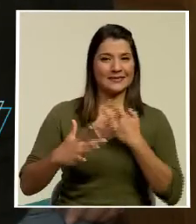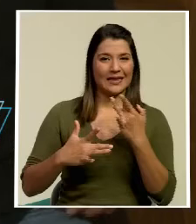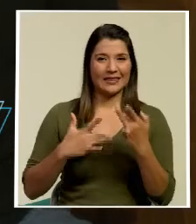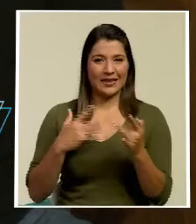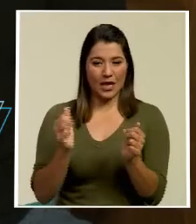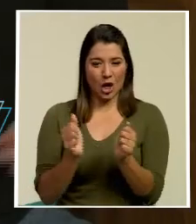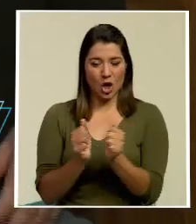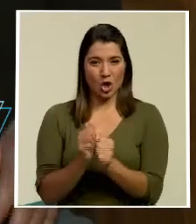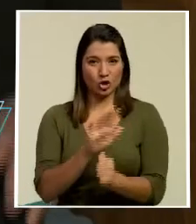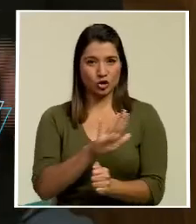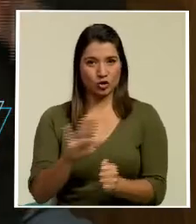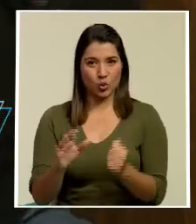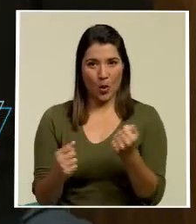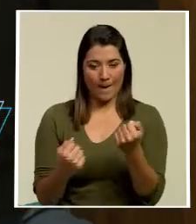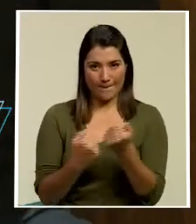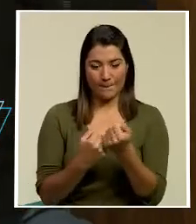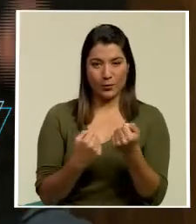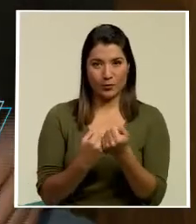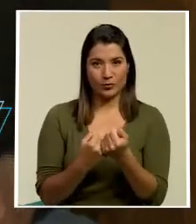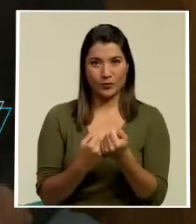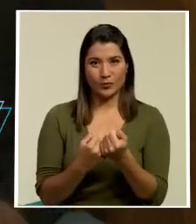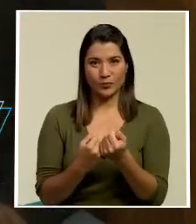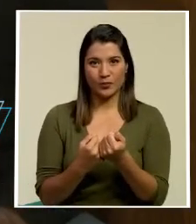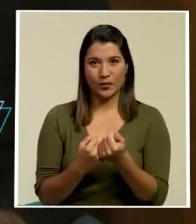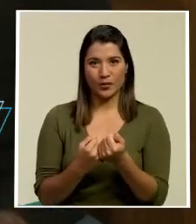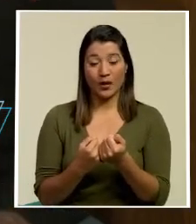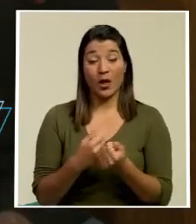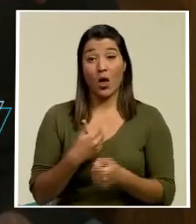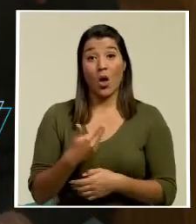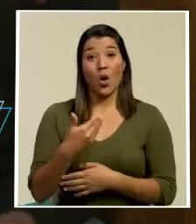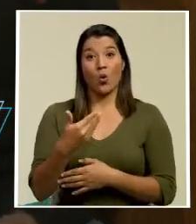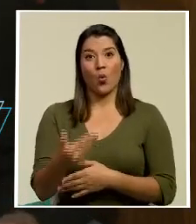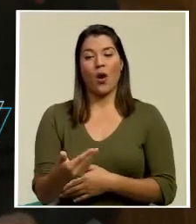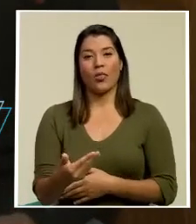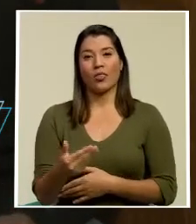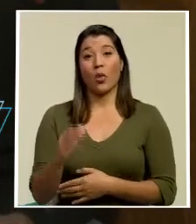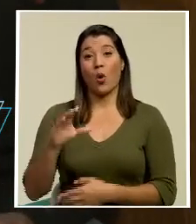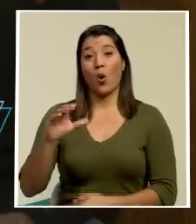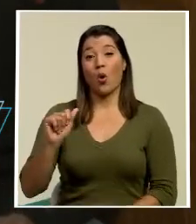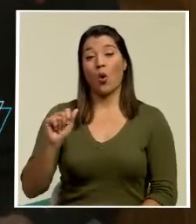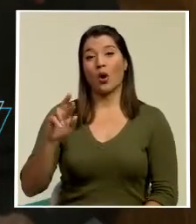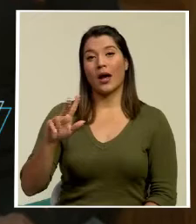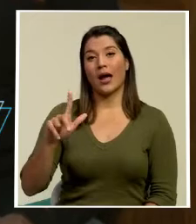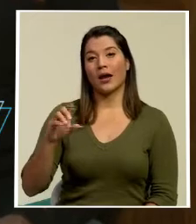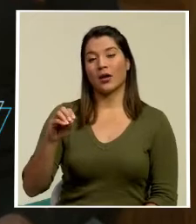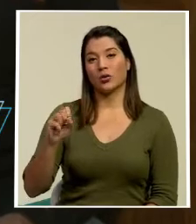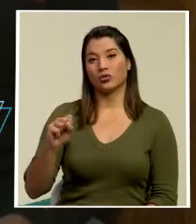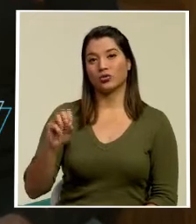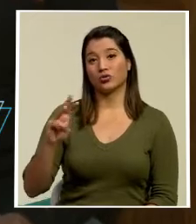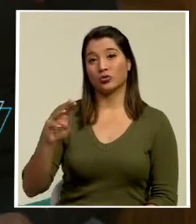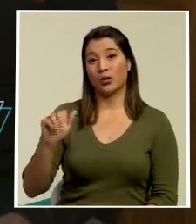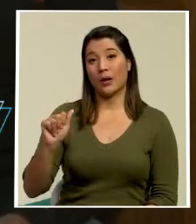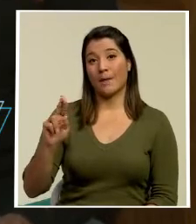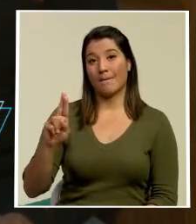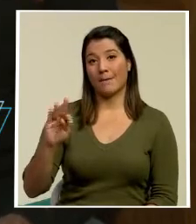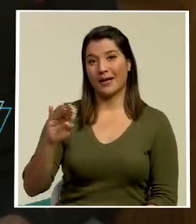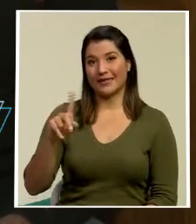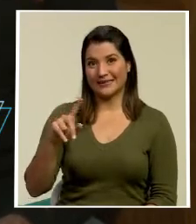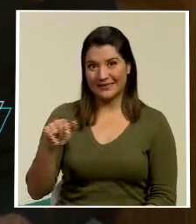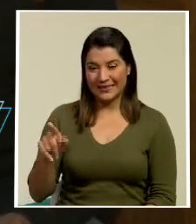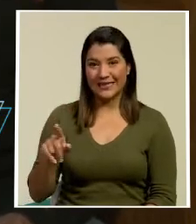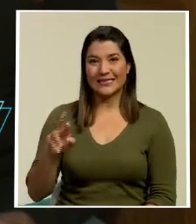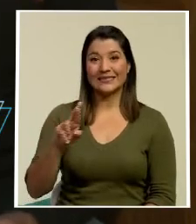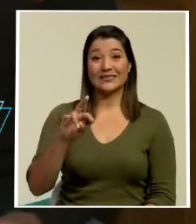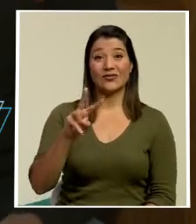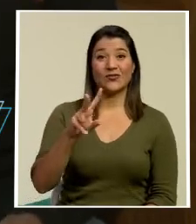A través de ellos conocí al magistral Carlos Martínez Rivas y a otros poetas